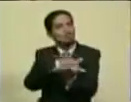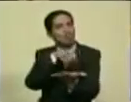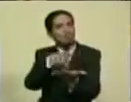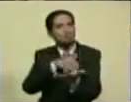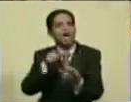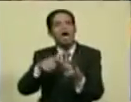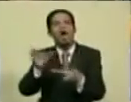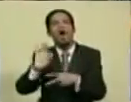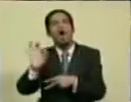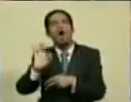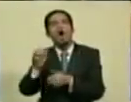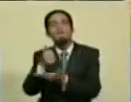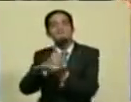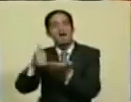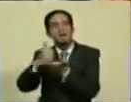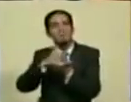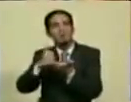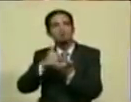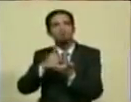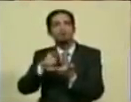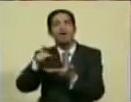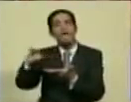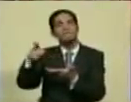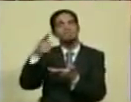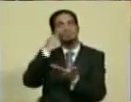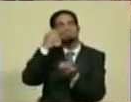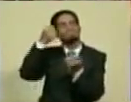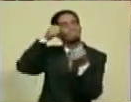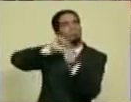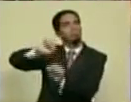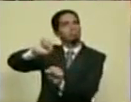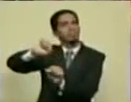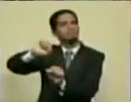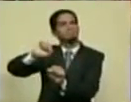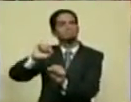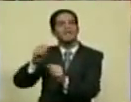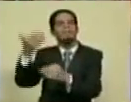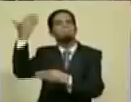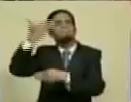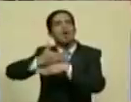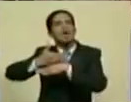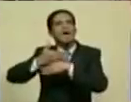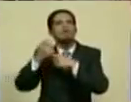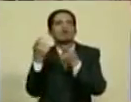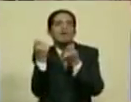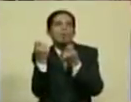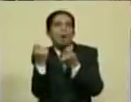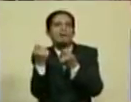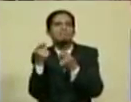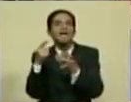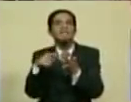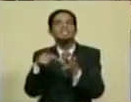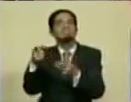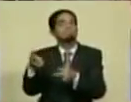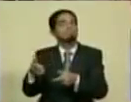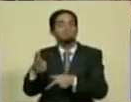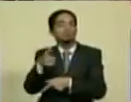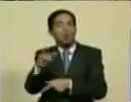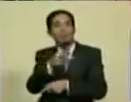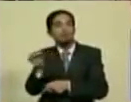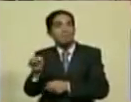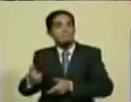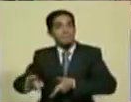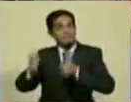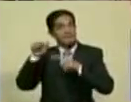farmacéuticos, les han cerrado las cuentas y le han imposibilitado a estos sectores de